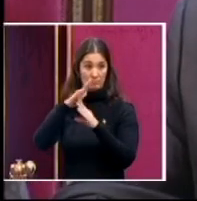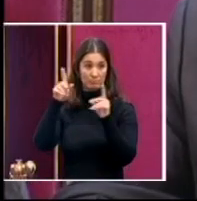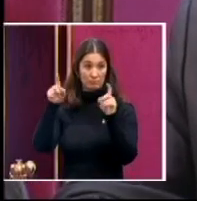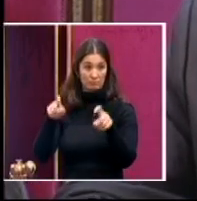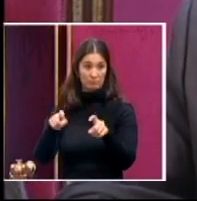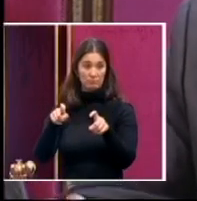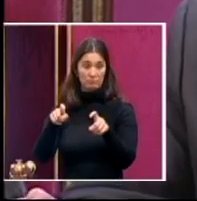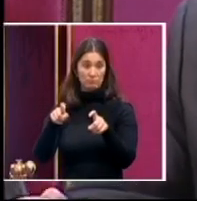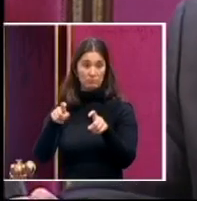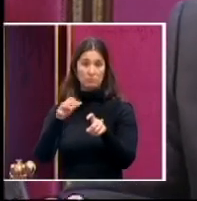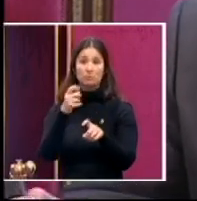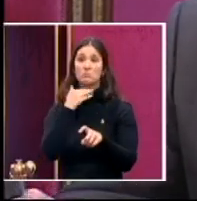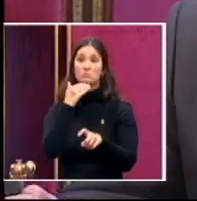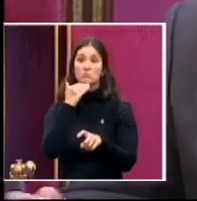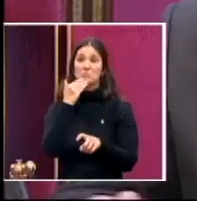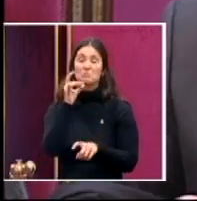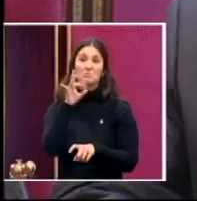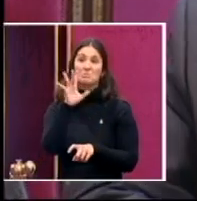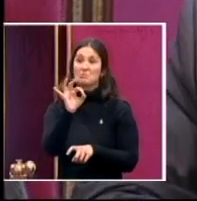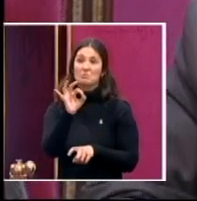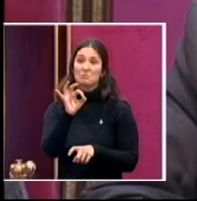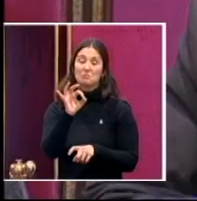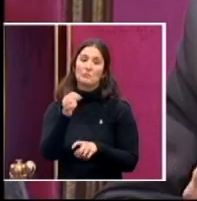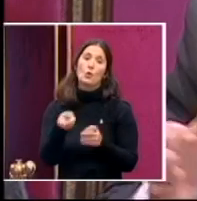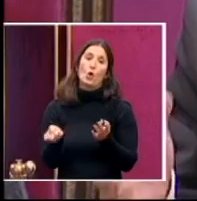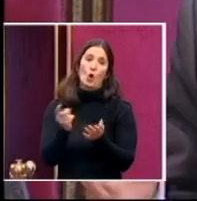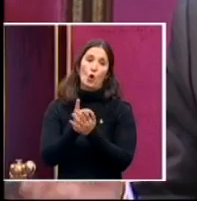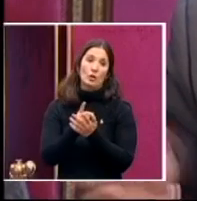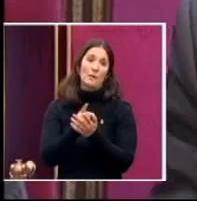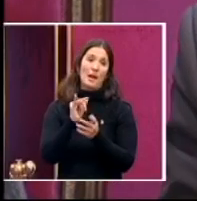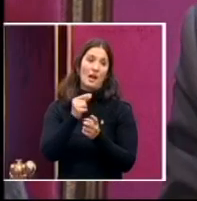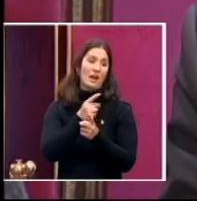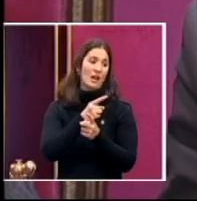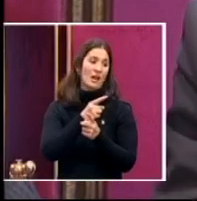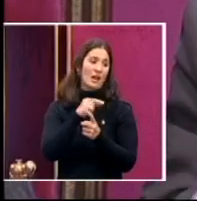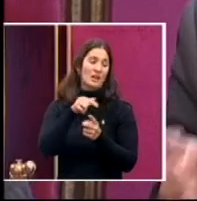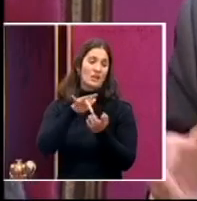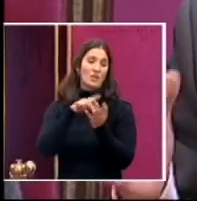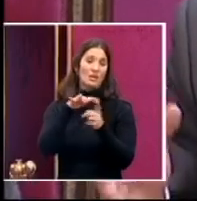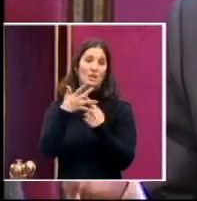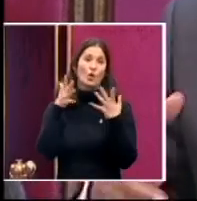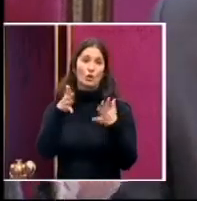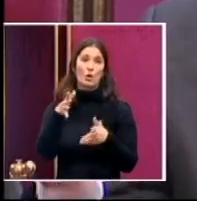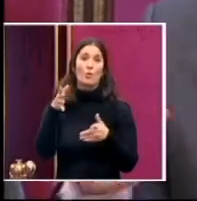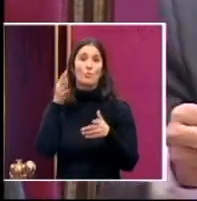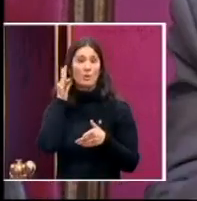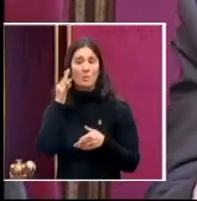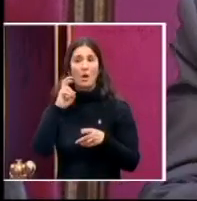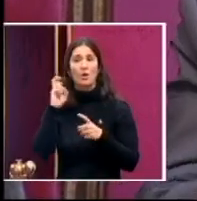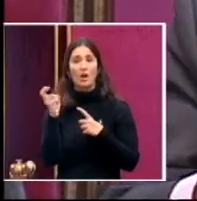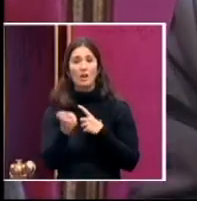de escasamente 15 minutos y reanudamos. Hay una serie, en este caso el Consejo Municipal de la Mujer ha organizado